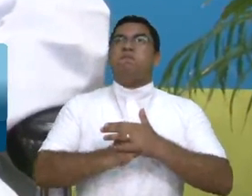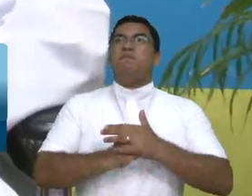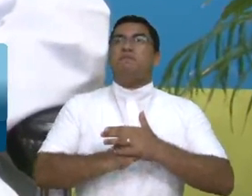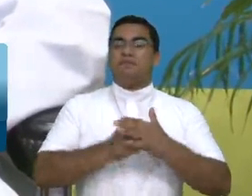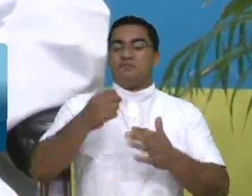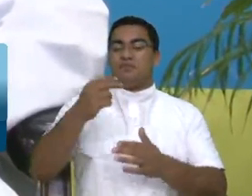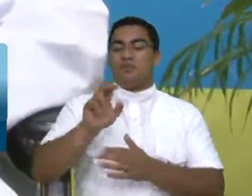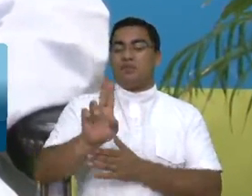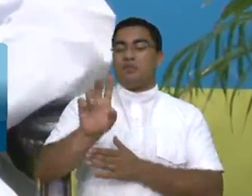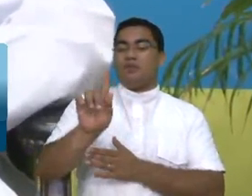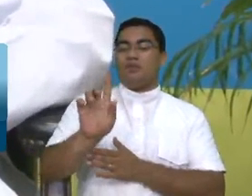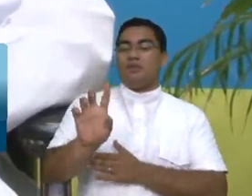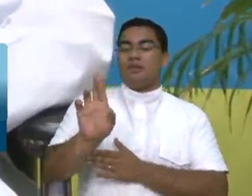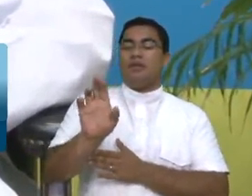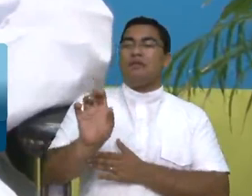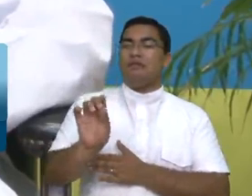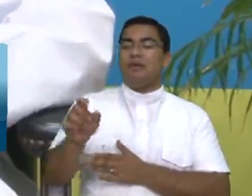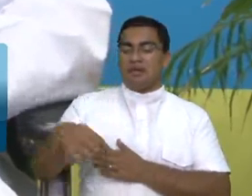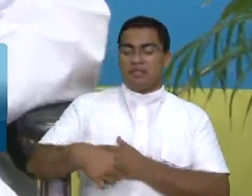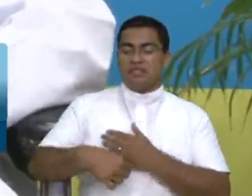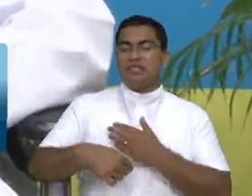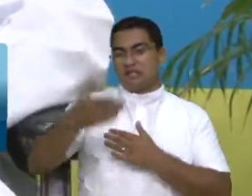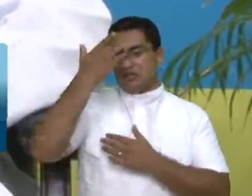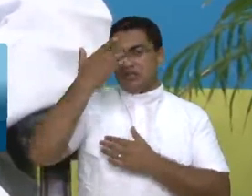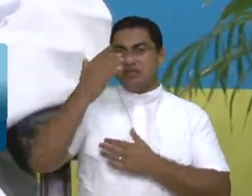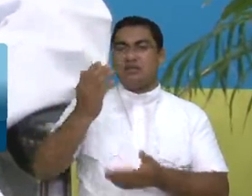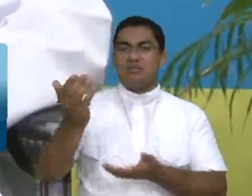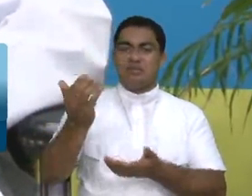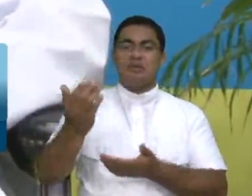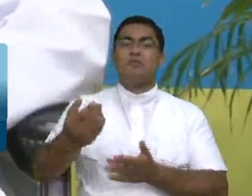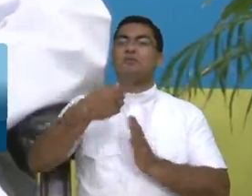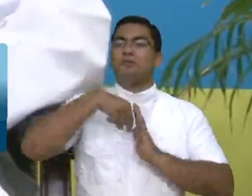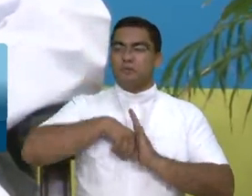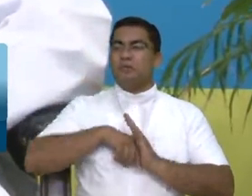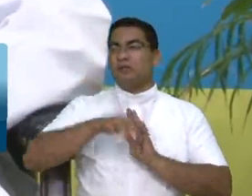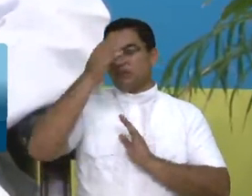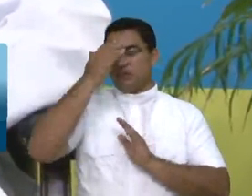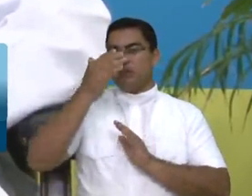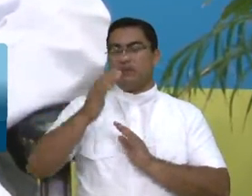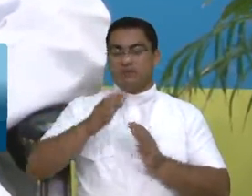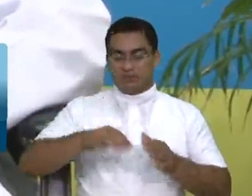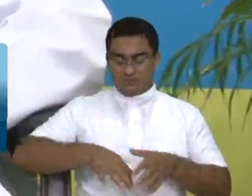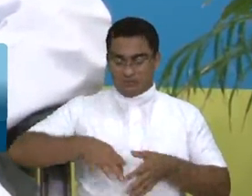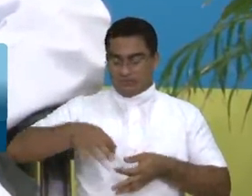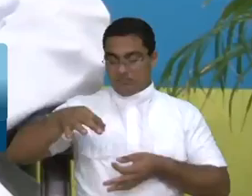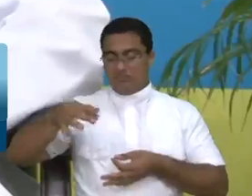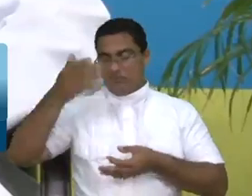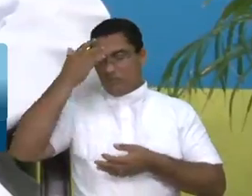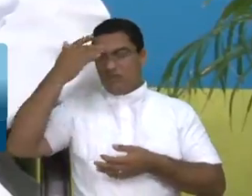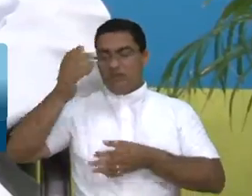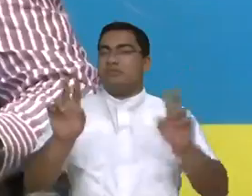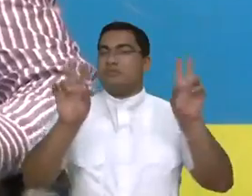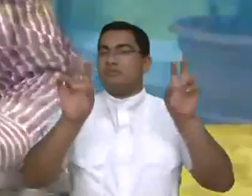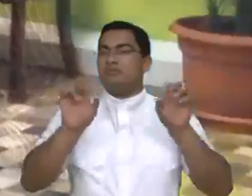estudio especial, ¿verdad? Sí. Entrando ahí durante el embarazo de la mujer, tomando una muestra y haciendo las pruebas respectivas, se